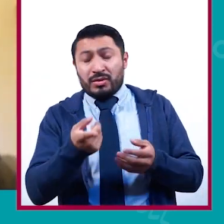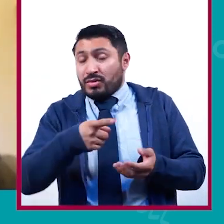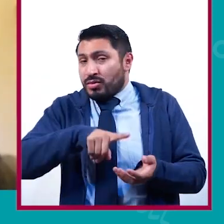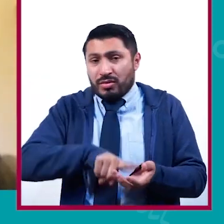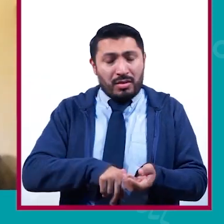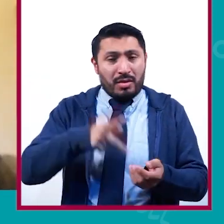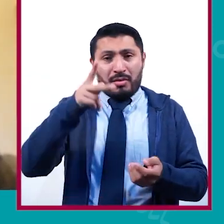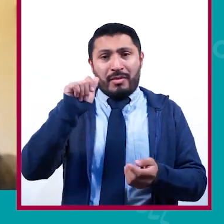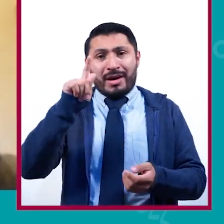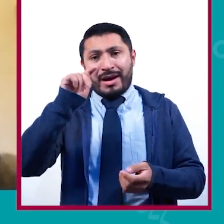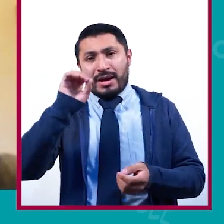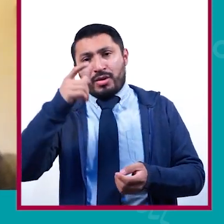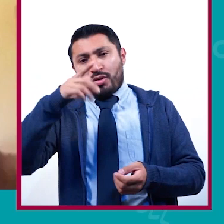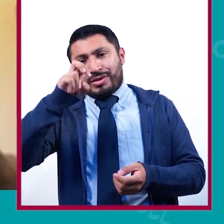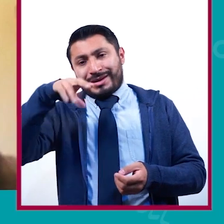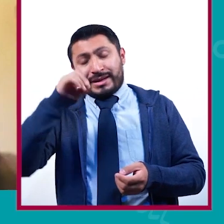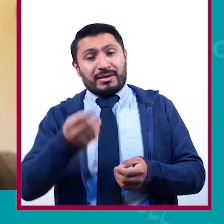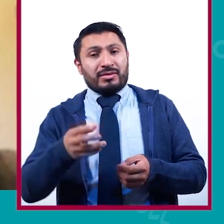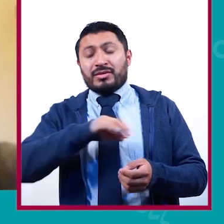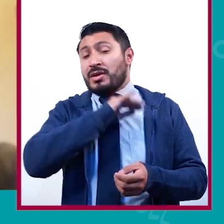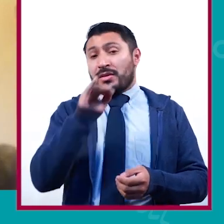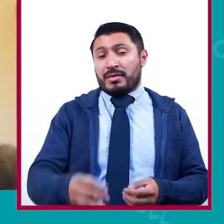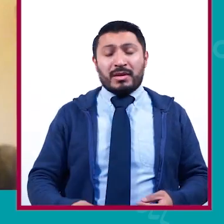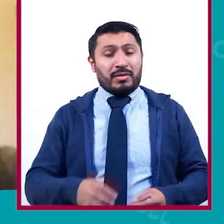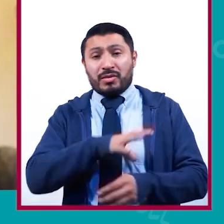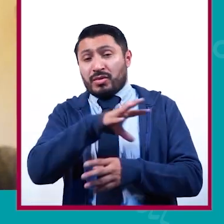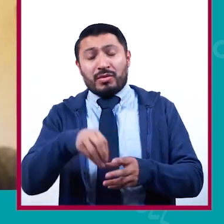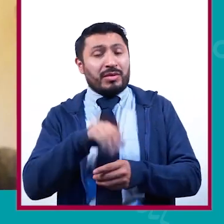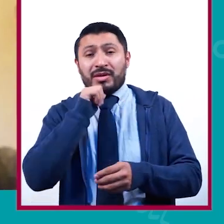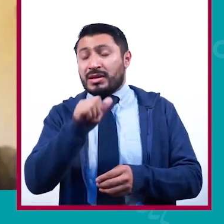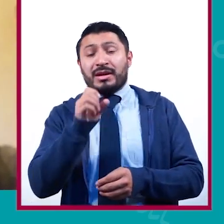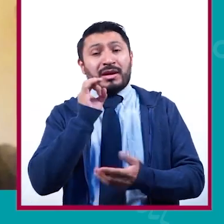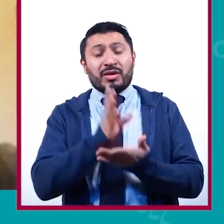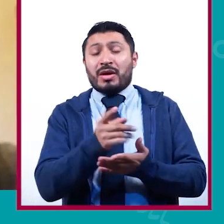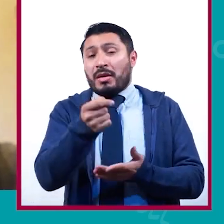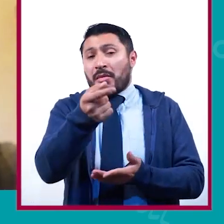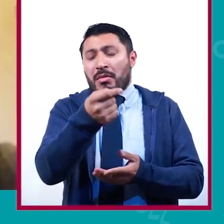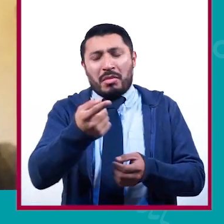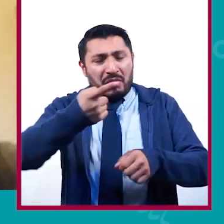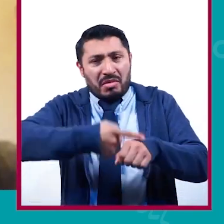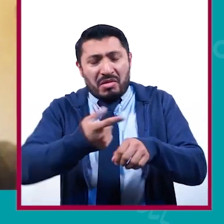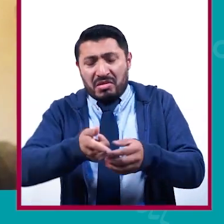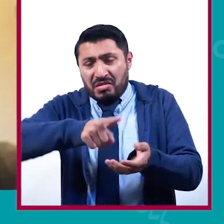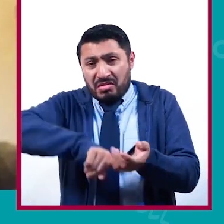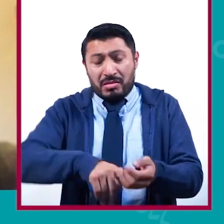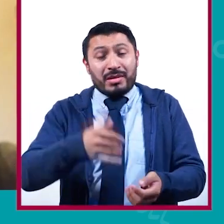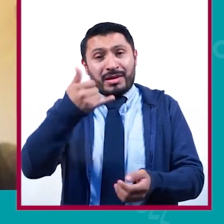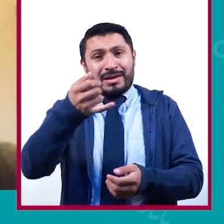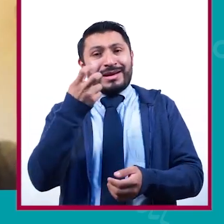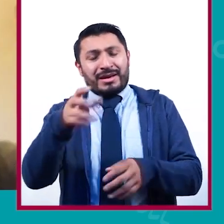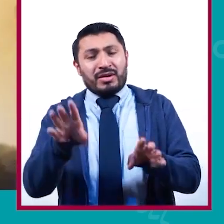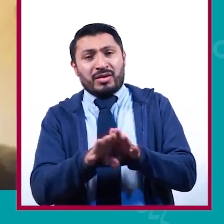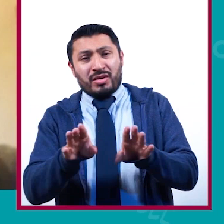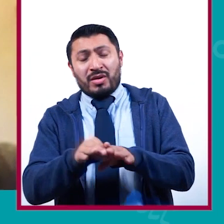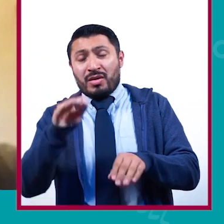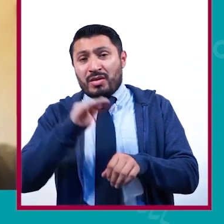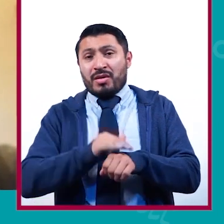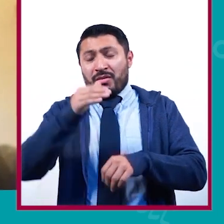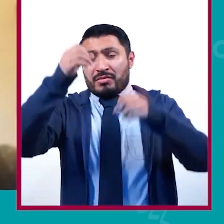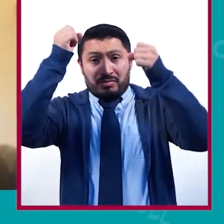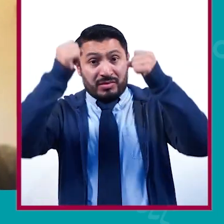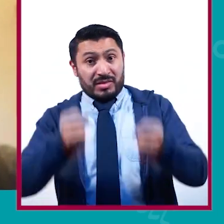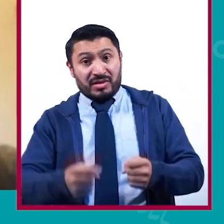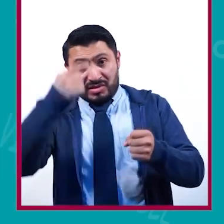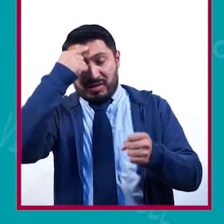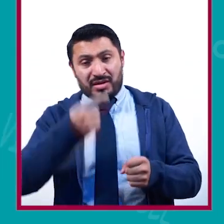al patógeno como tal, ni vivo ni completo, solamente una parte de él, y eso produce que sean más seguras para